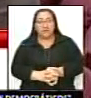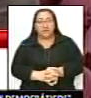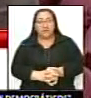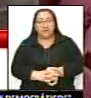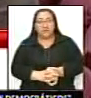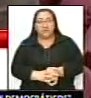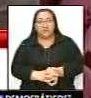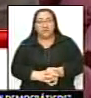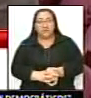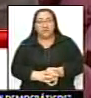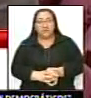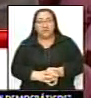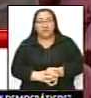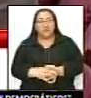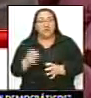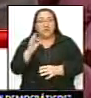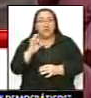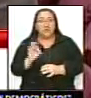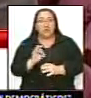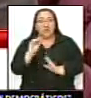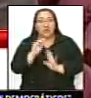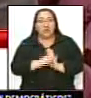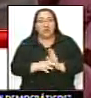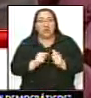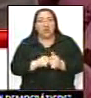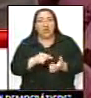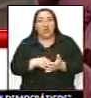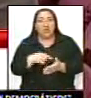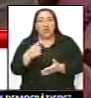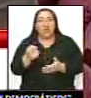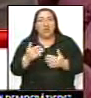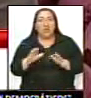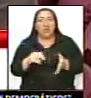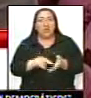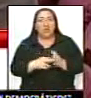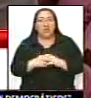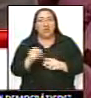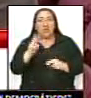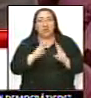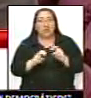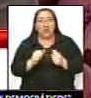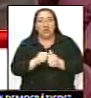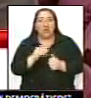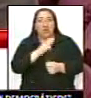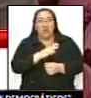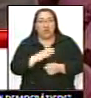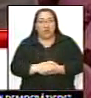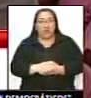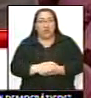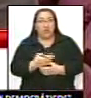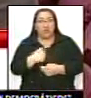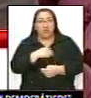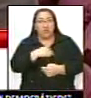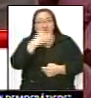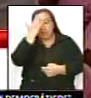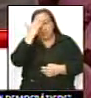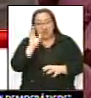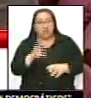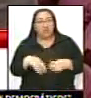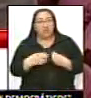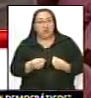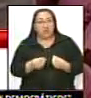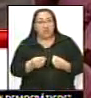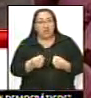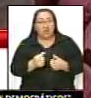poco mucho menor al endeudamiento interno que va a realizar el gobierno. Nosotros no sabemos por qué son, digamos,